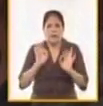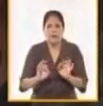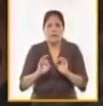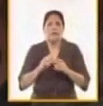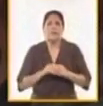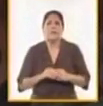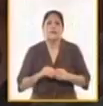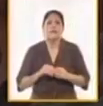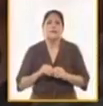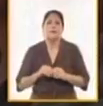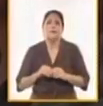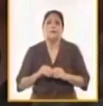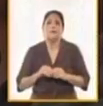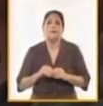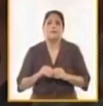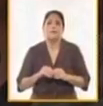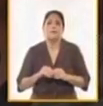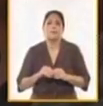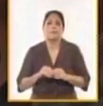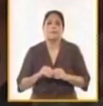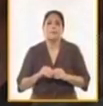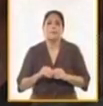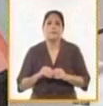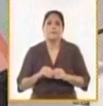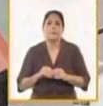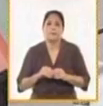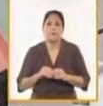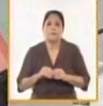Fritz Tapanés, Cubavisión Internacional.